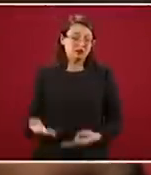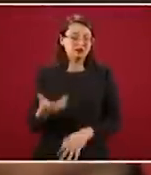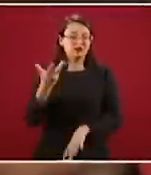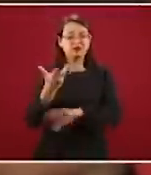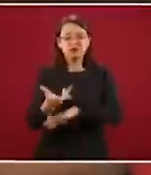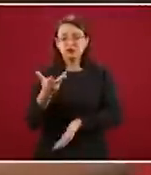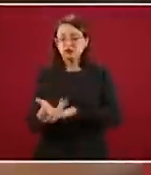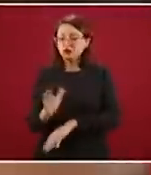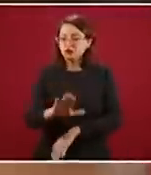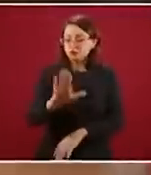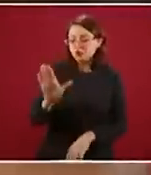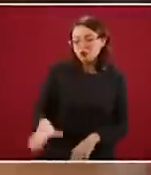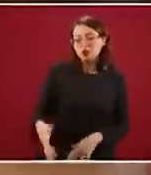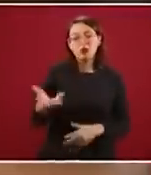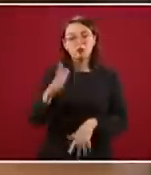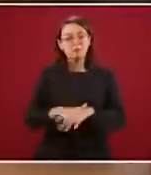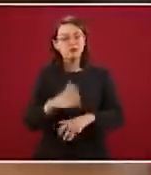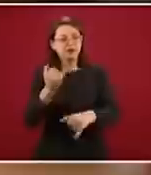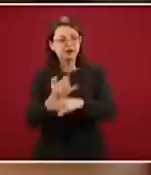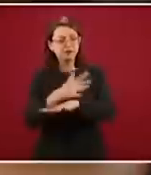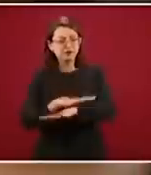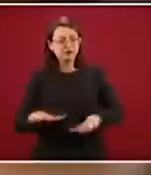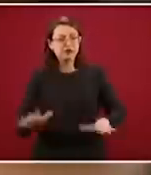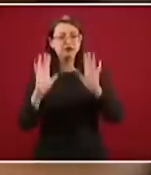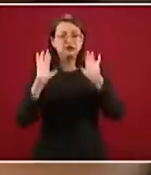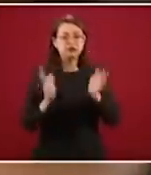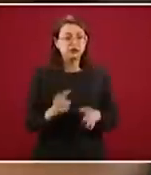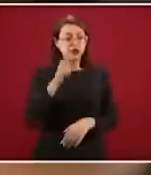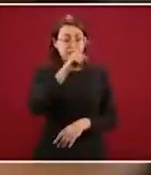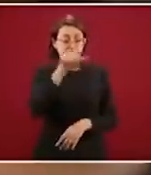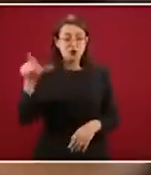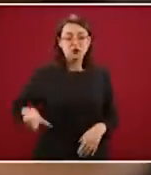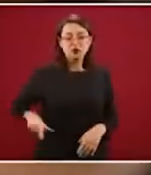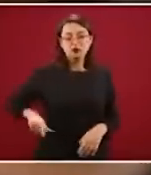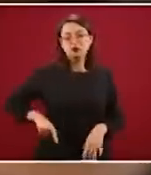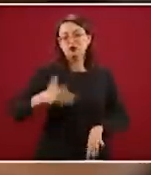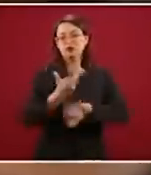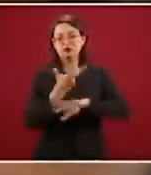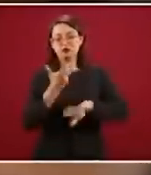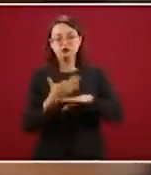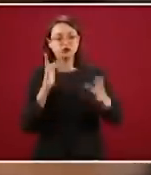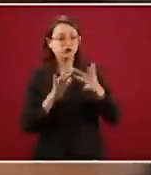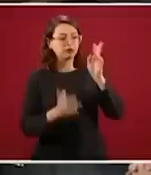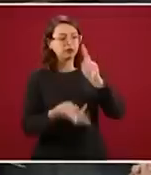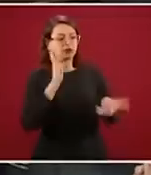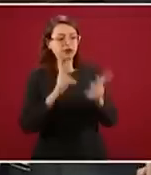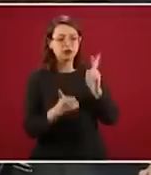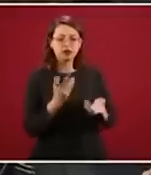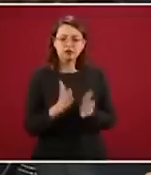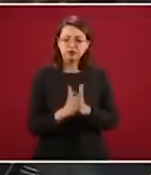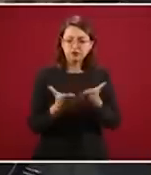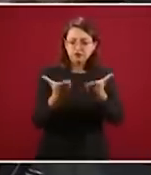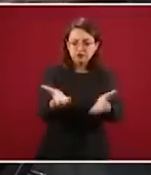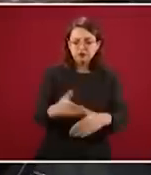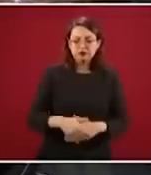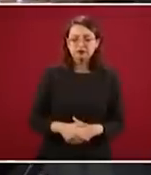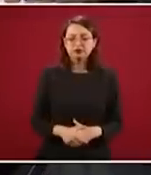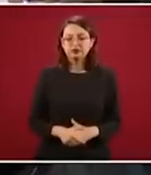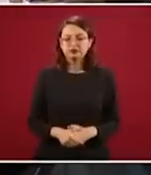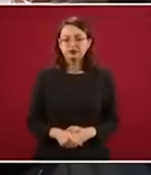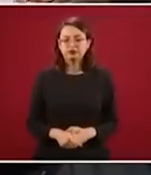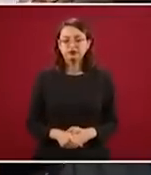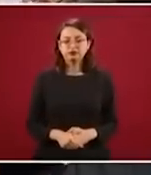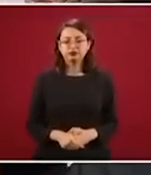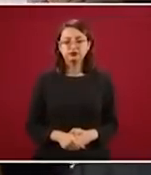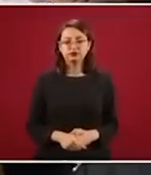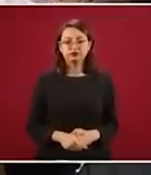Saber qué información se tiene, si han hablado con el gobierno de Estados Unidos sobre este tema, por favor. ¿Tienen ustedes información?